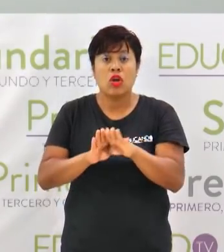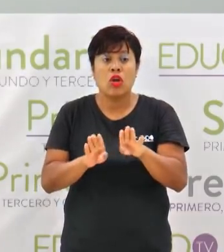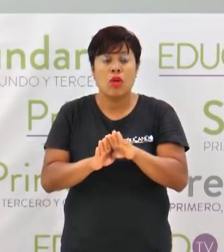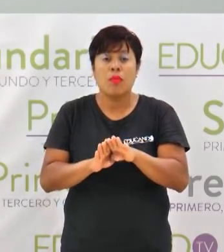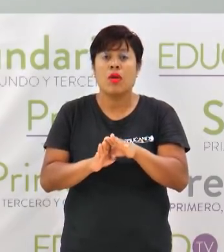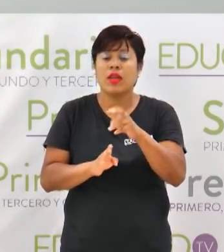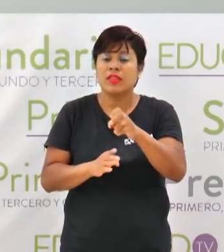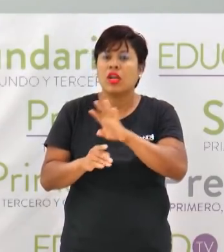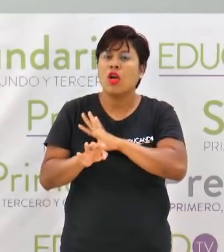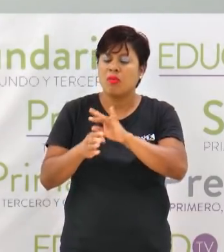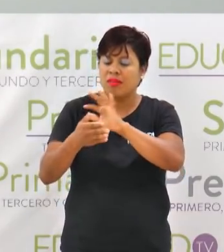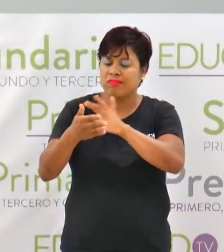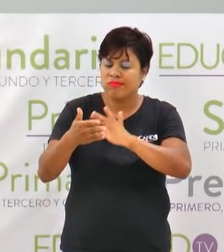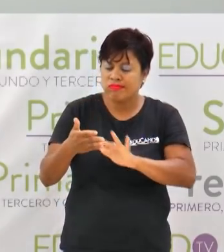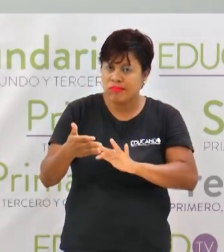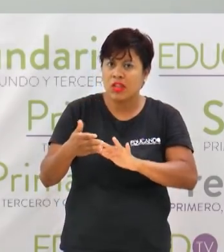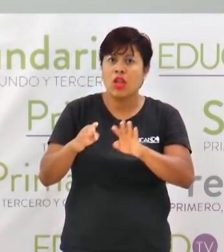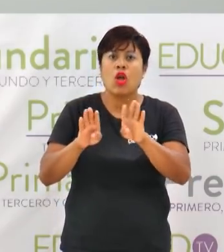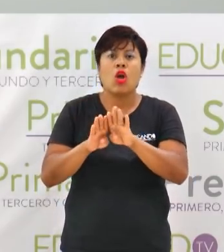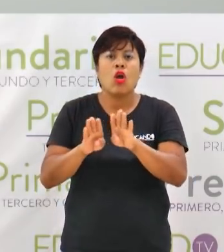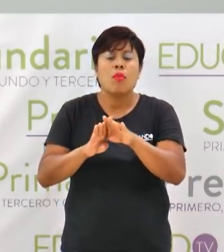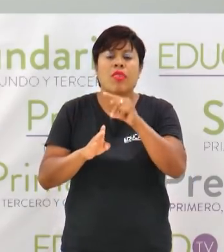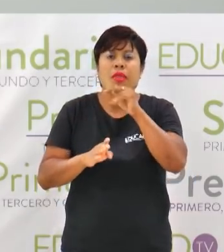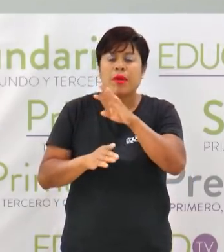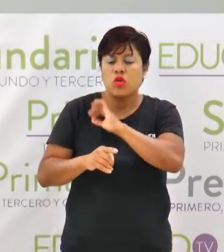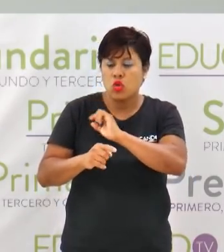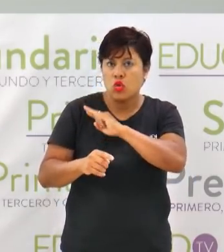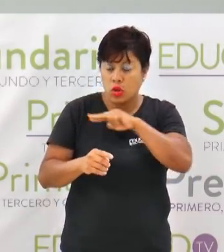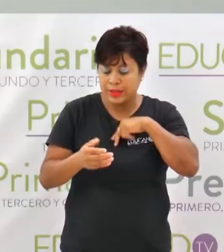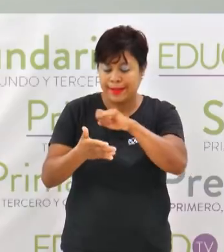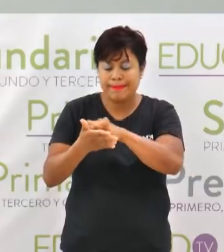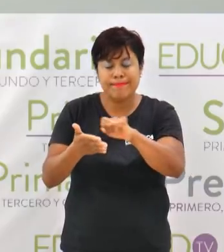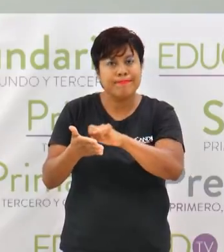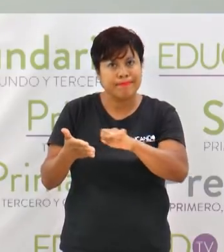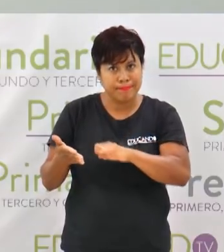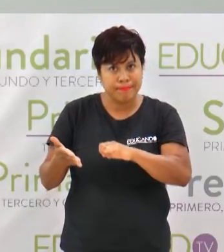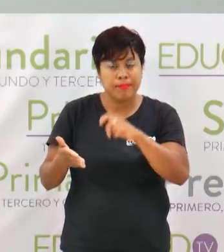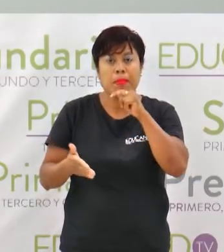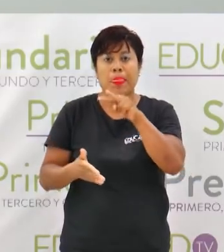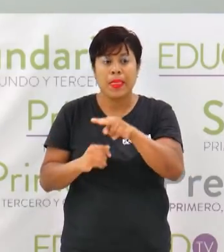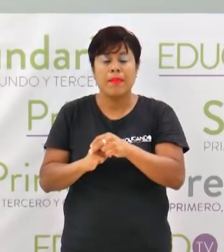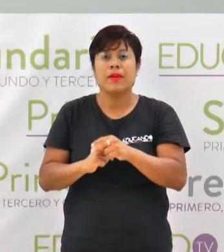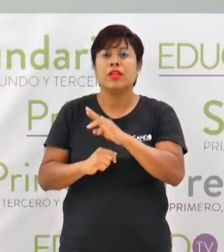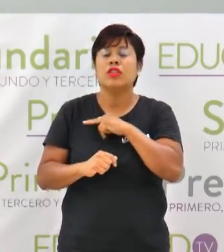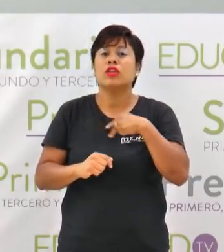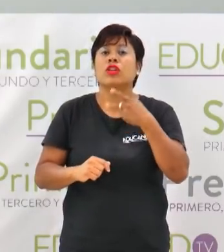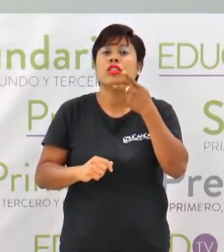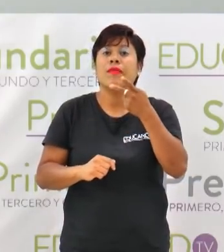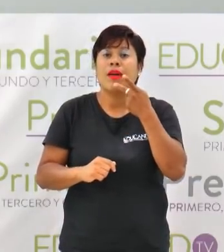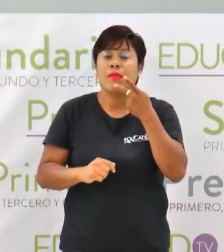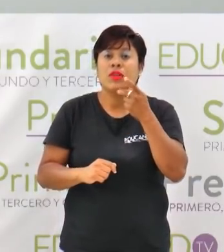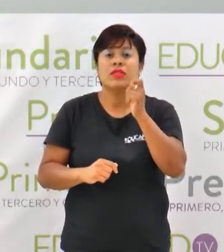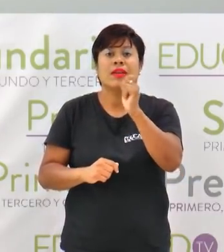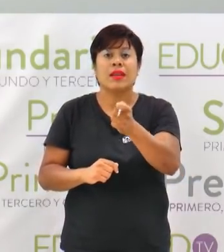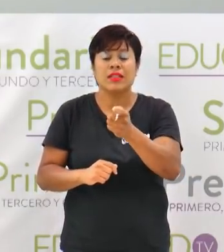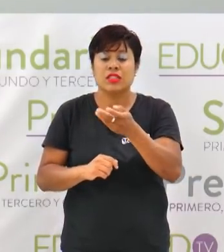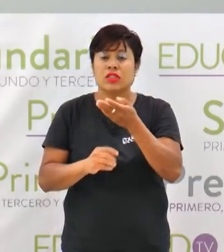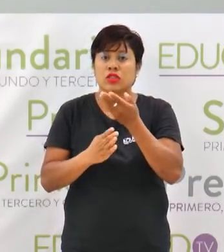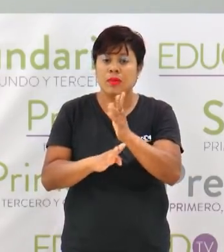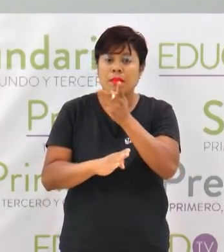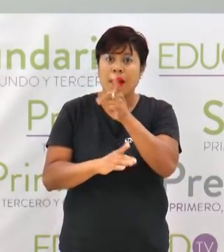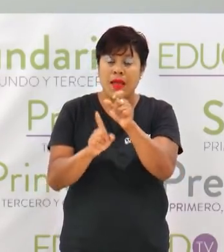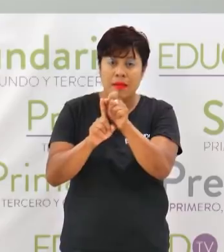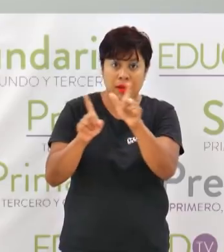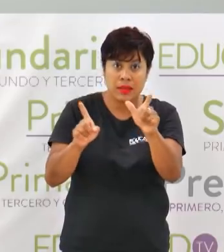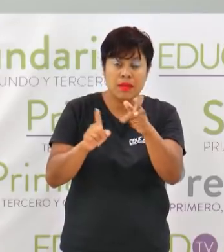tanto en nuestras descripciones como en nuestras narraciones. También hablamos de lo que eran algunas